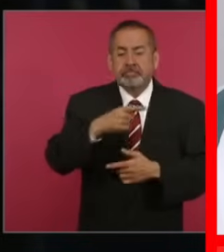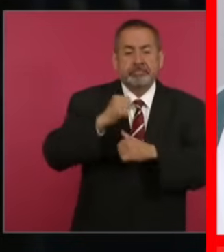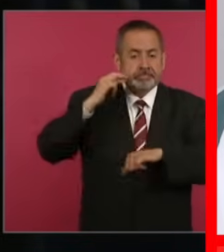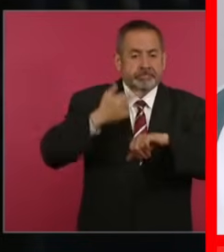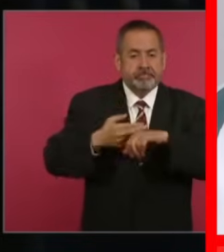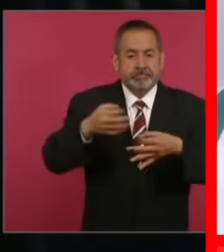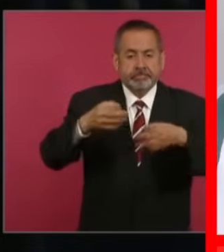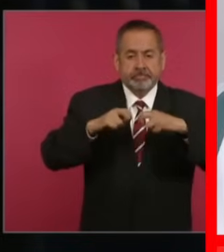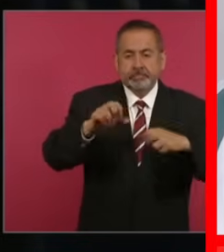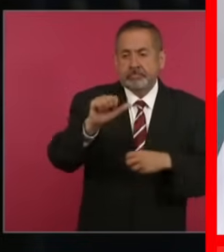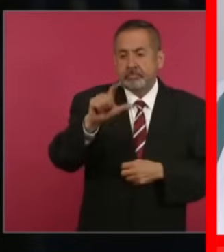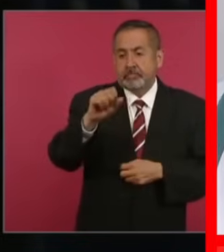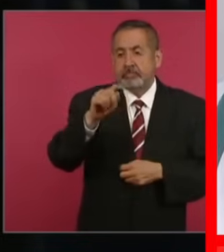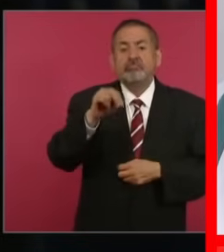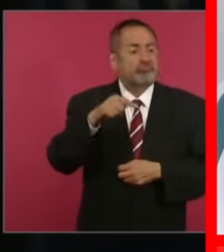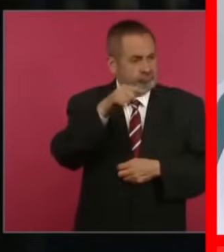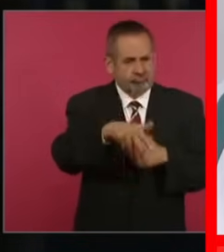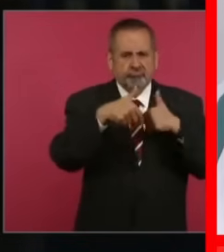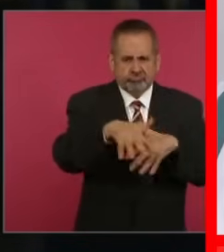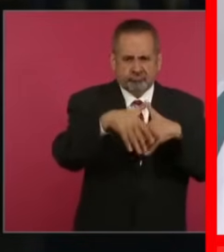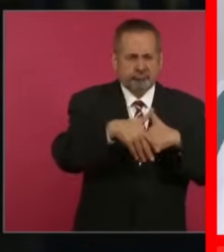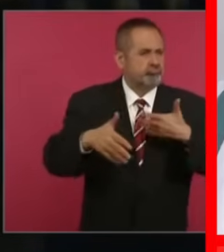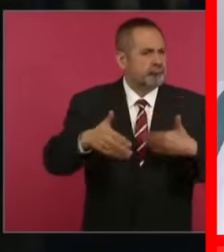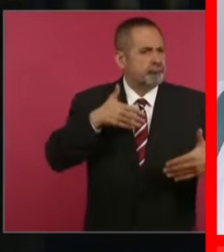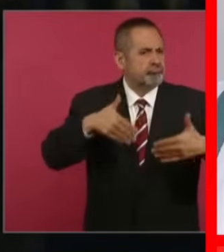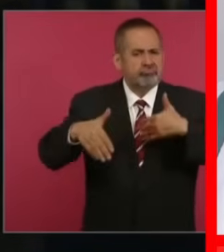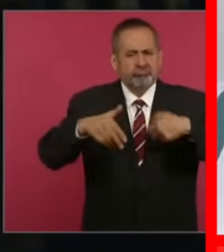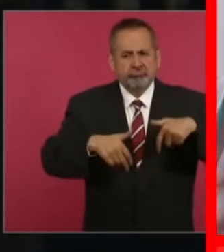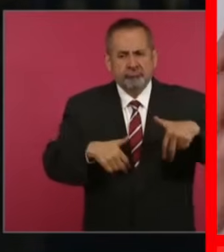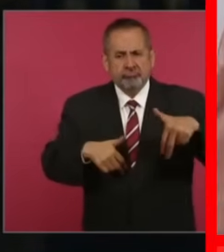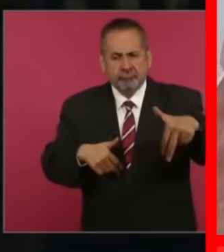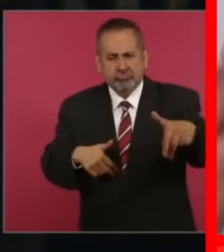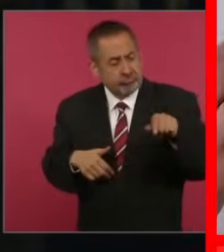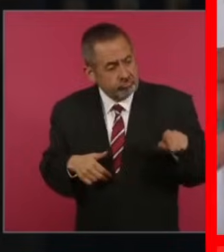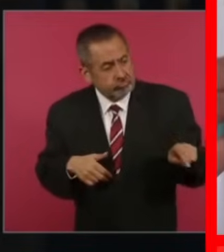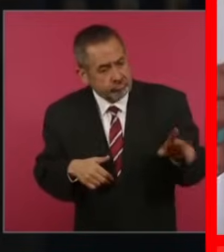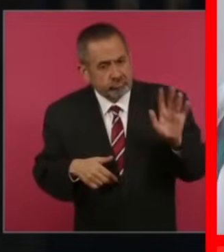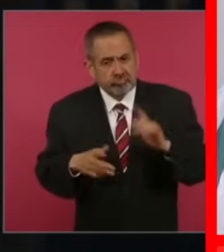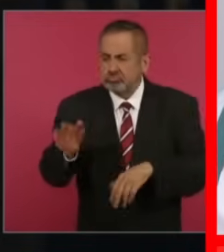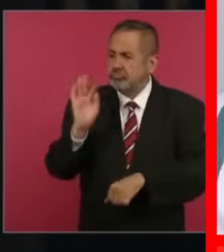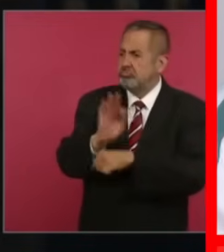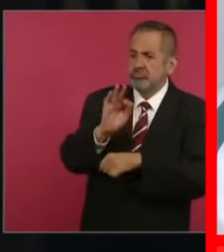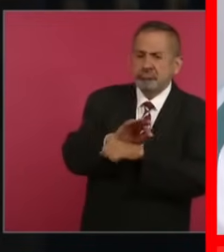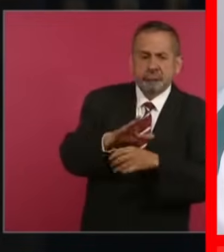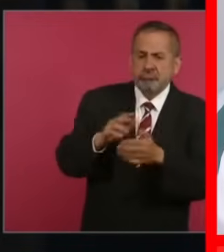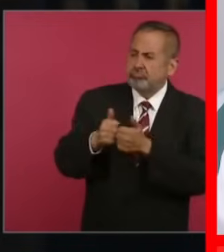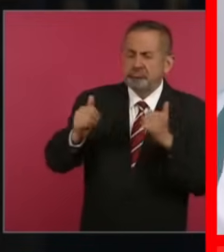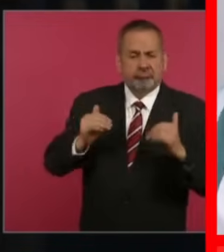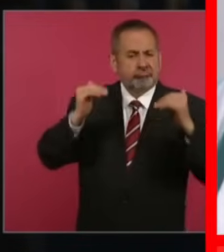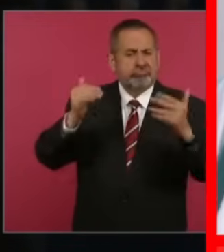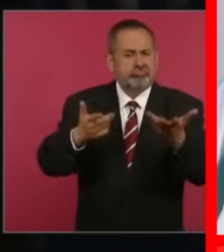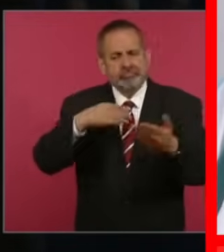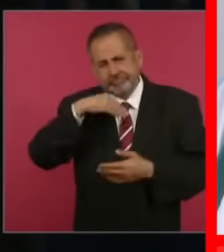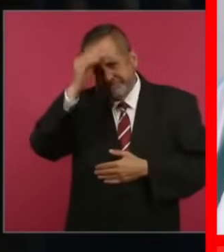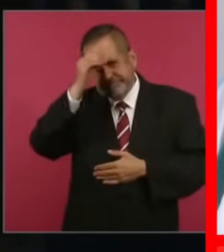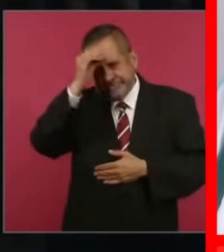carrancá le hizo caso salió a las calles marchó parte de las consignas es que no es por dinero sino en defensa de la soberanía Qué impresiónes estuvo